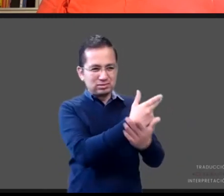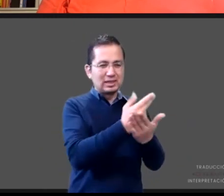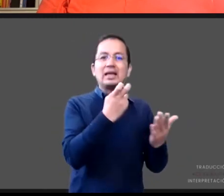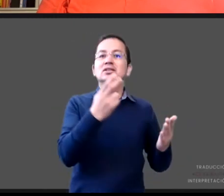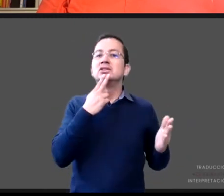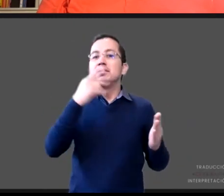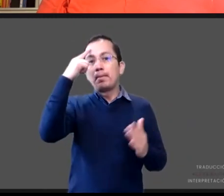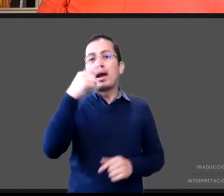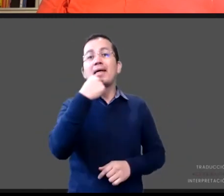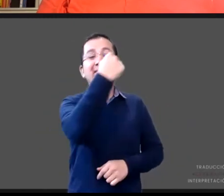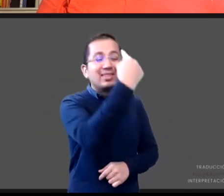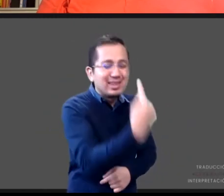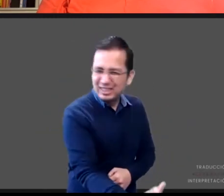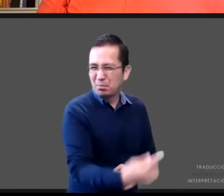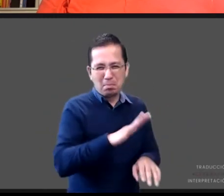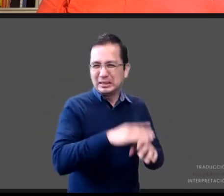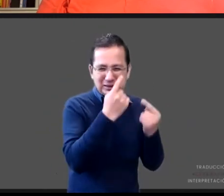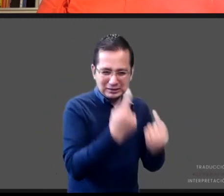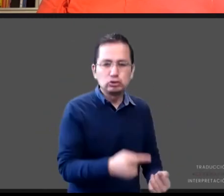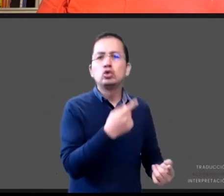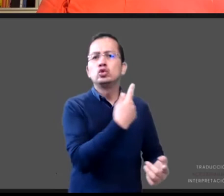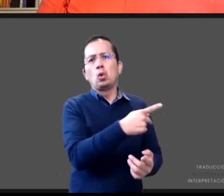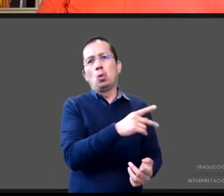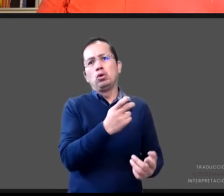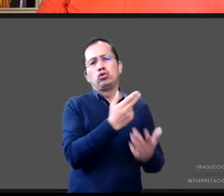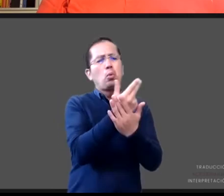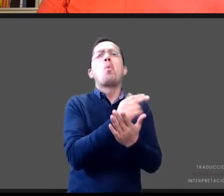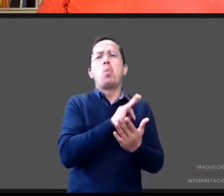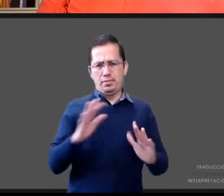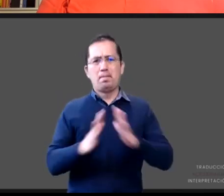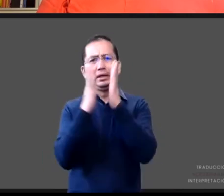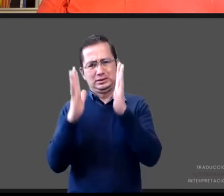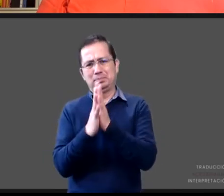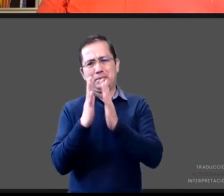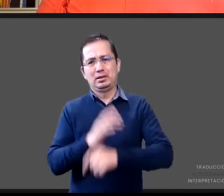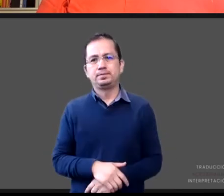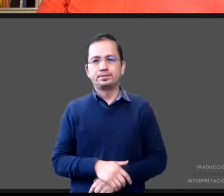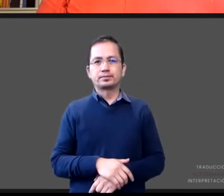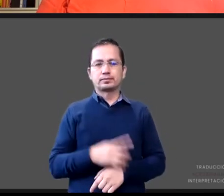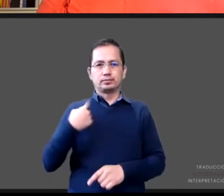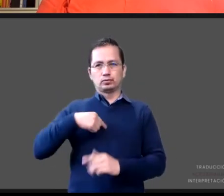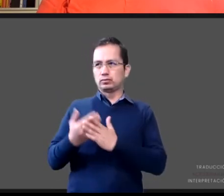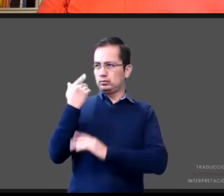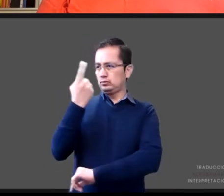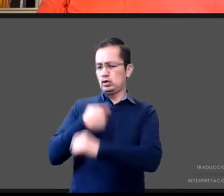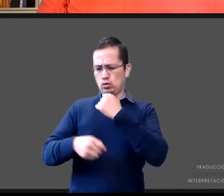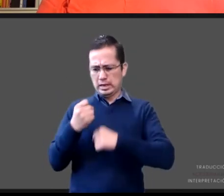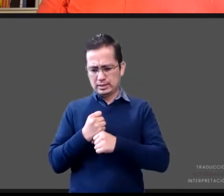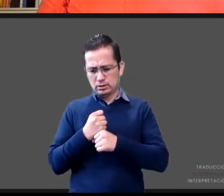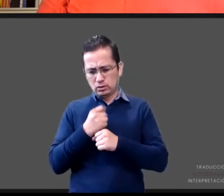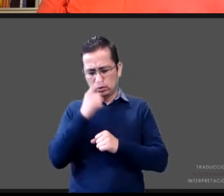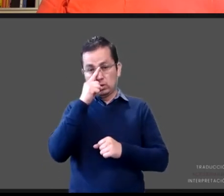los niños más pequeños. Con la Secretaría Ejecutiva organizamos el año pasado un ejercicio de participación para